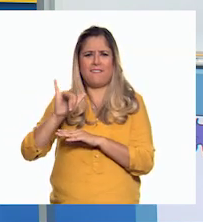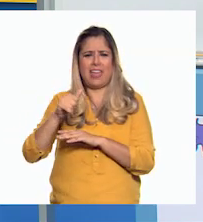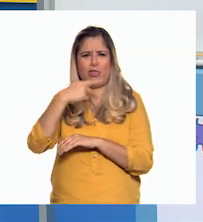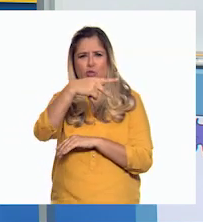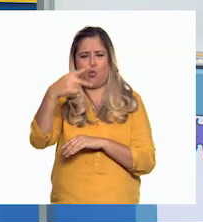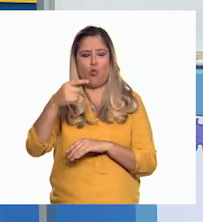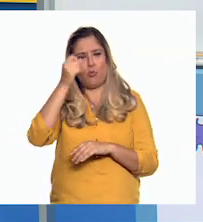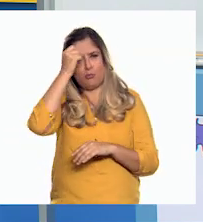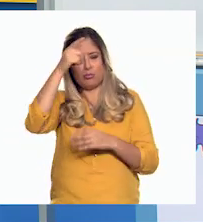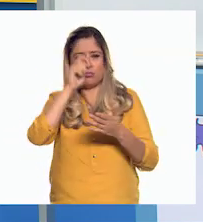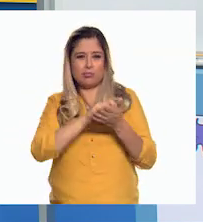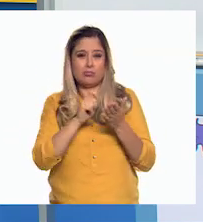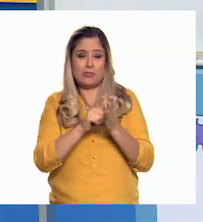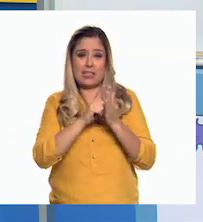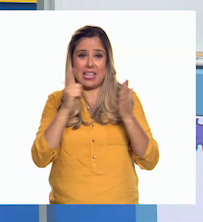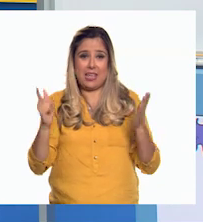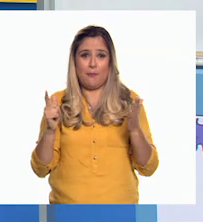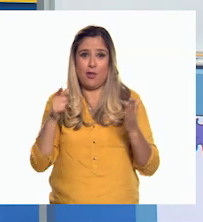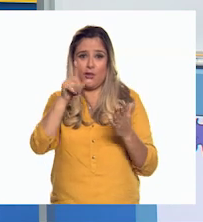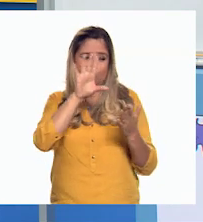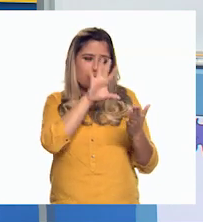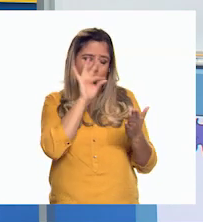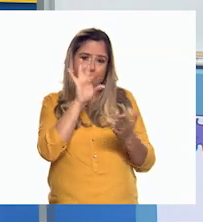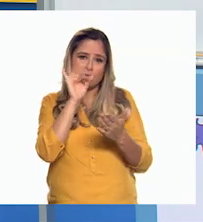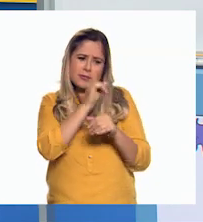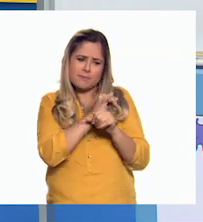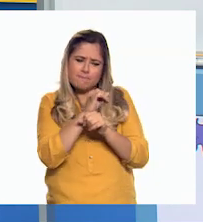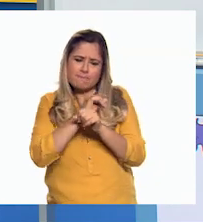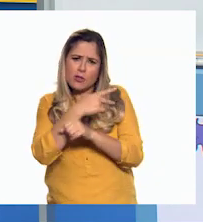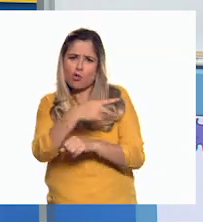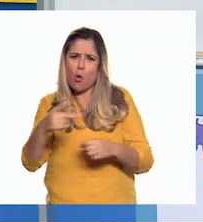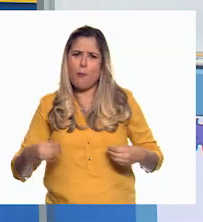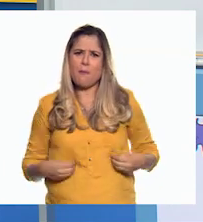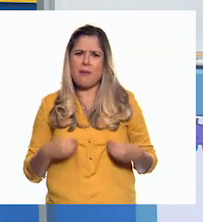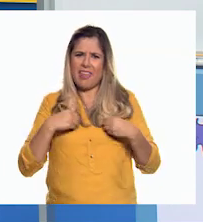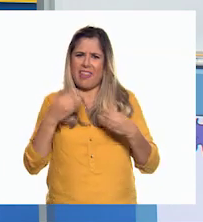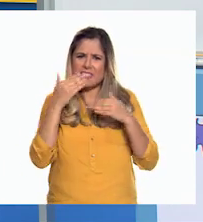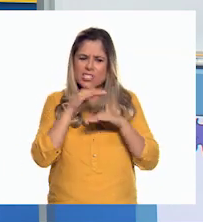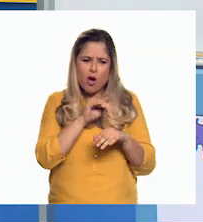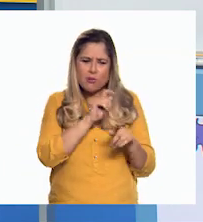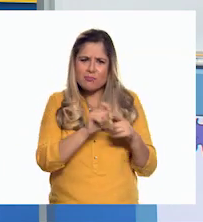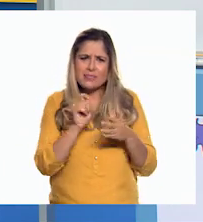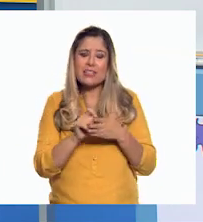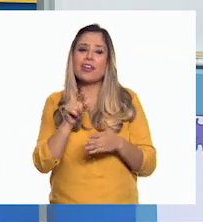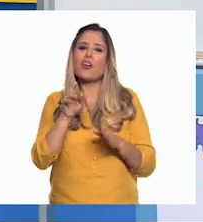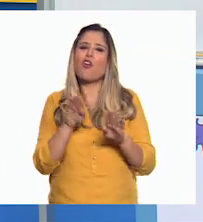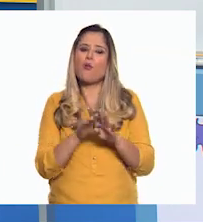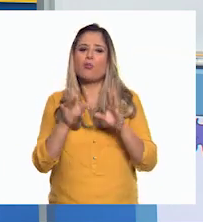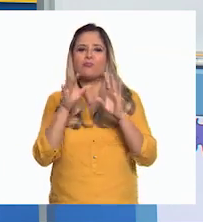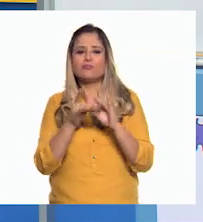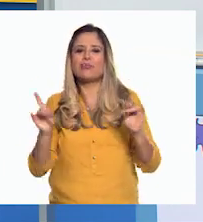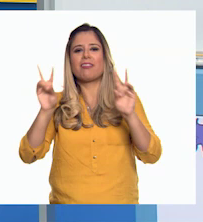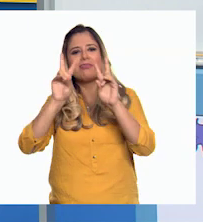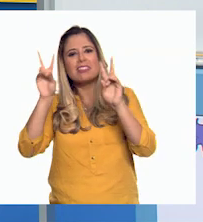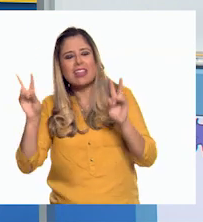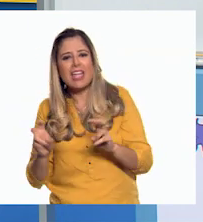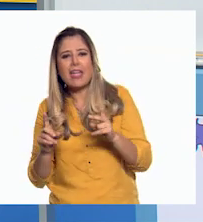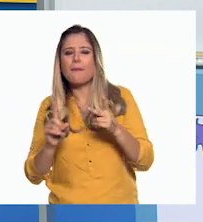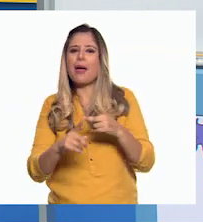favorita, van a encontrar cómo sus experiencias definen el estilo, los temas,